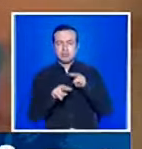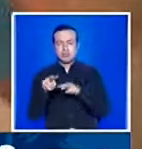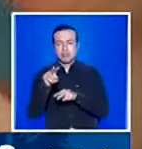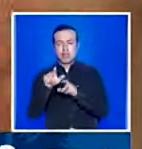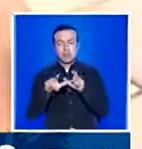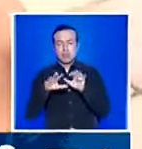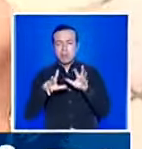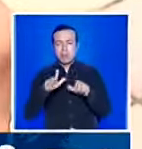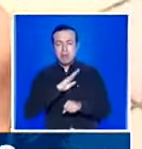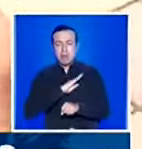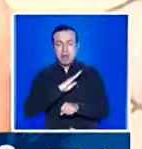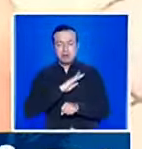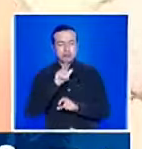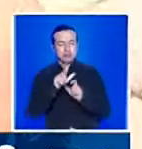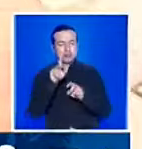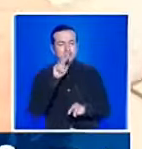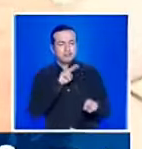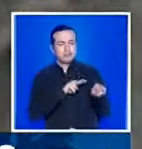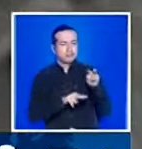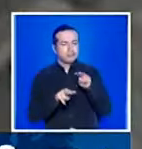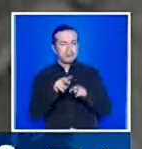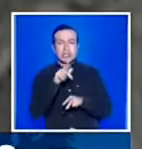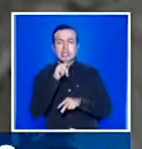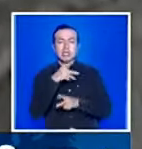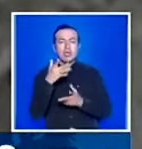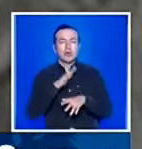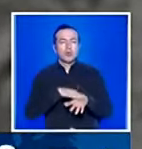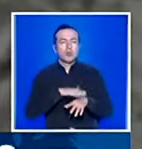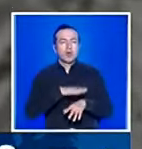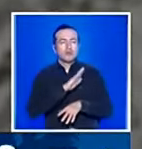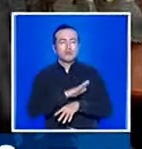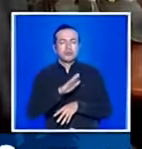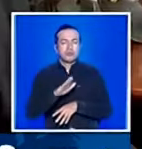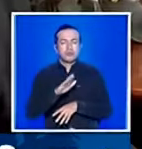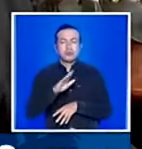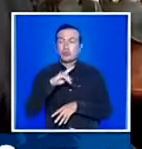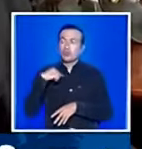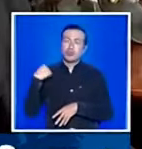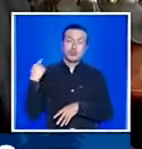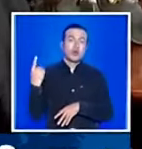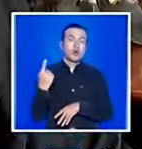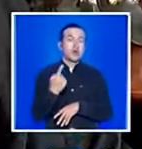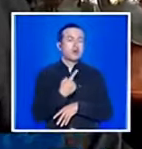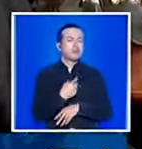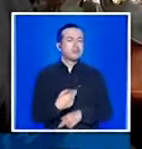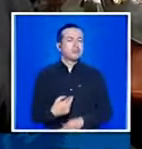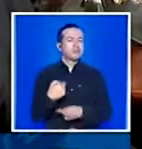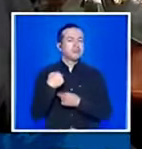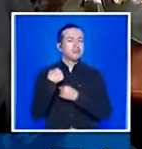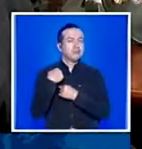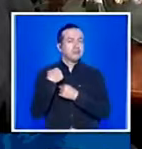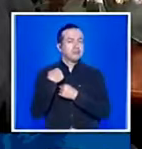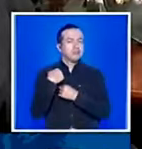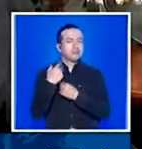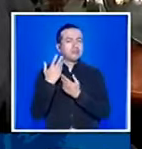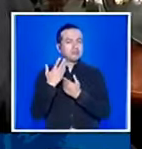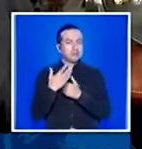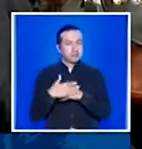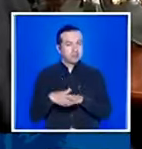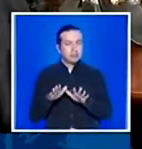sociales para poder seleccionar a las potenciales víctimas. Absolutamente todos somos vulnerables, porque somos elegibles, porque realizamos